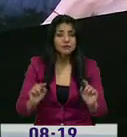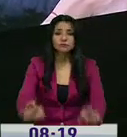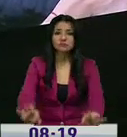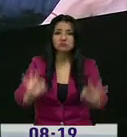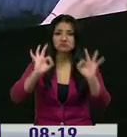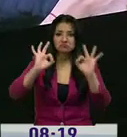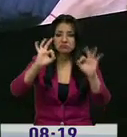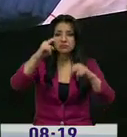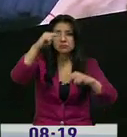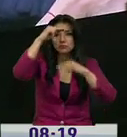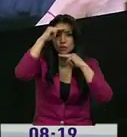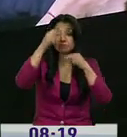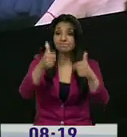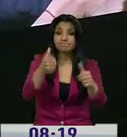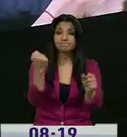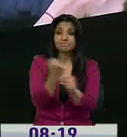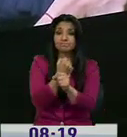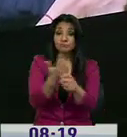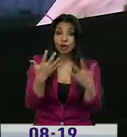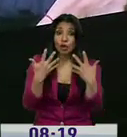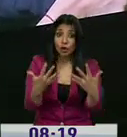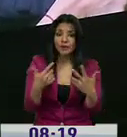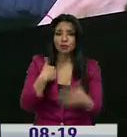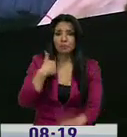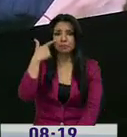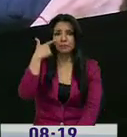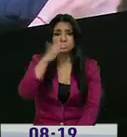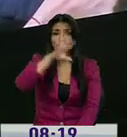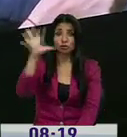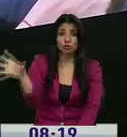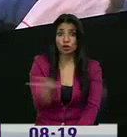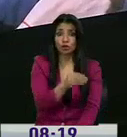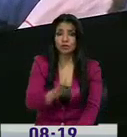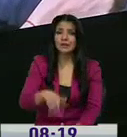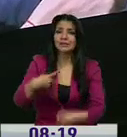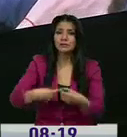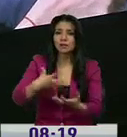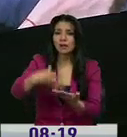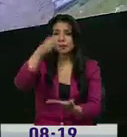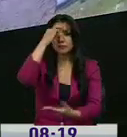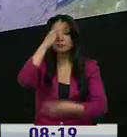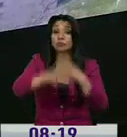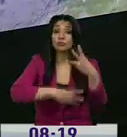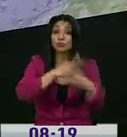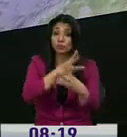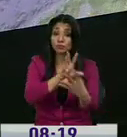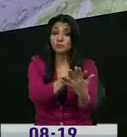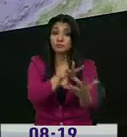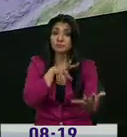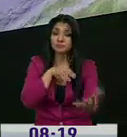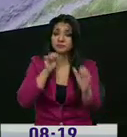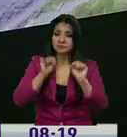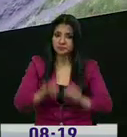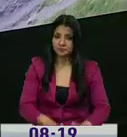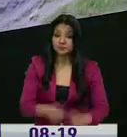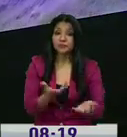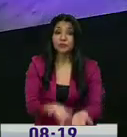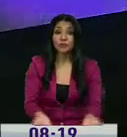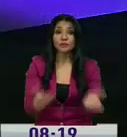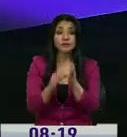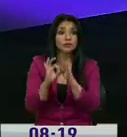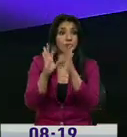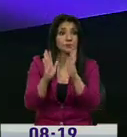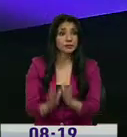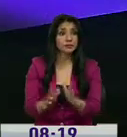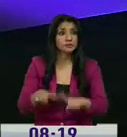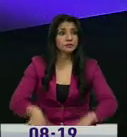excelente, excelente labor y una obra que yo creo que la aplaudiríamos no solamente Quito, el mundo entero. Nuevamente, vamos con Andrea Orbe.